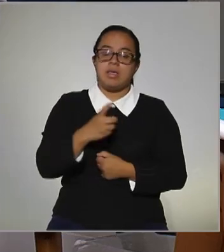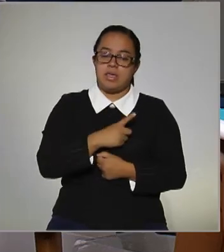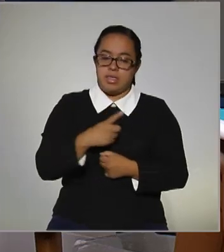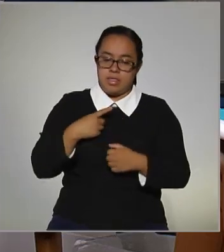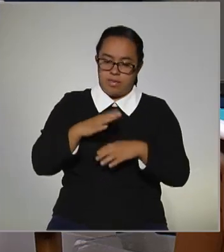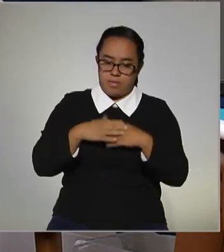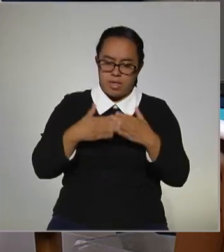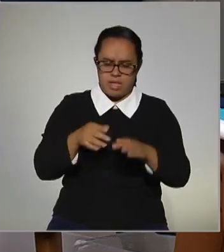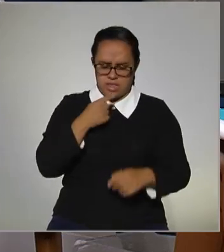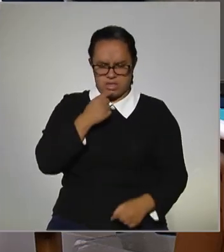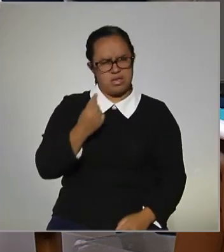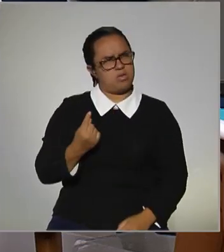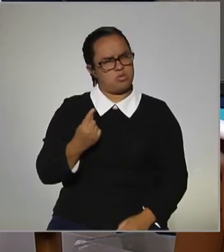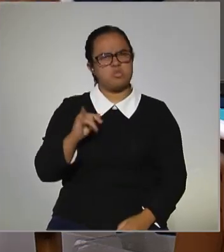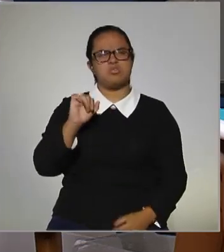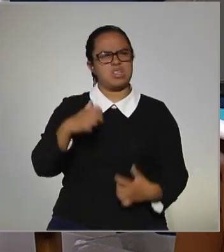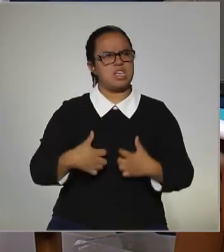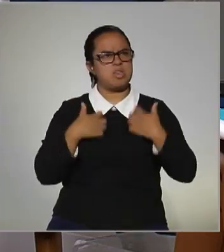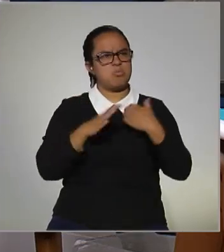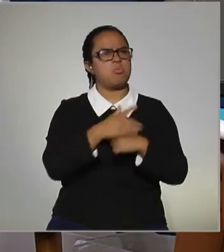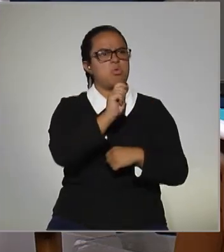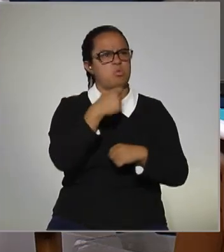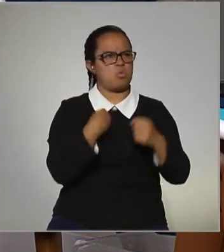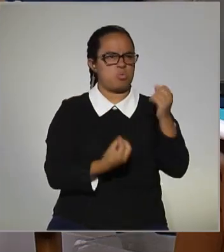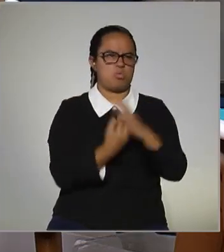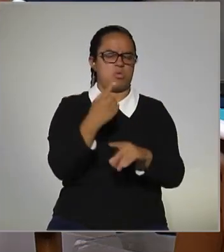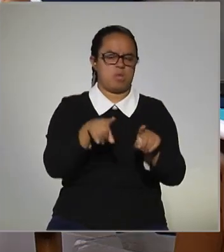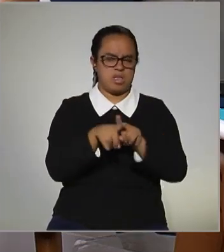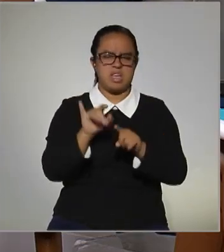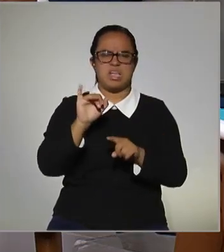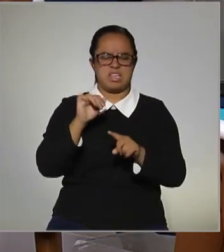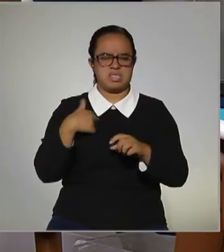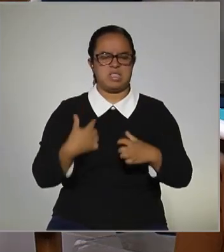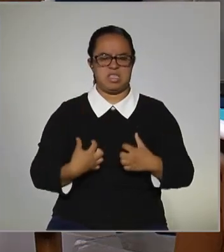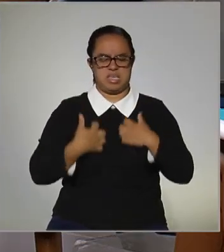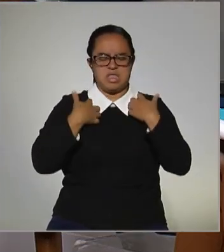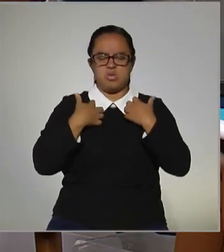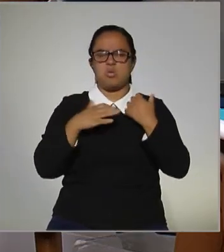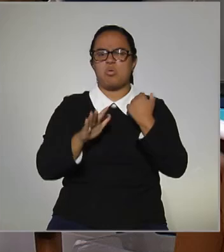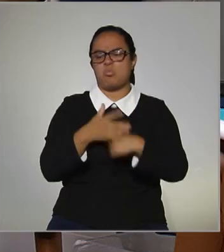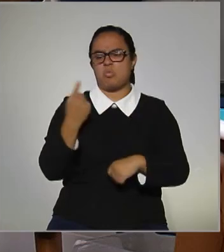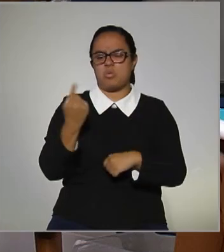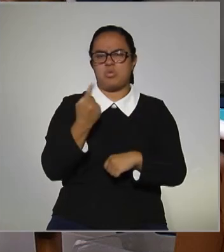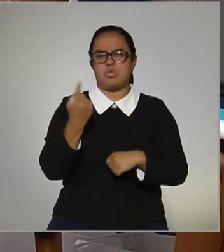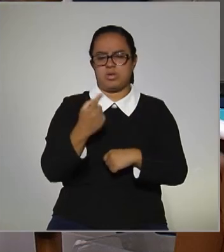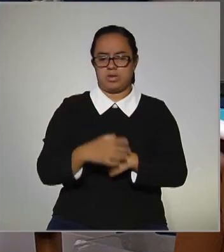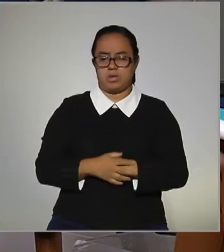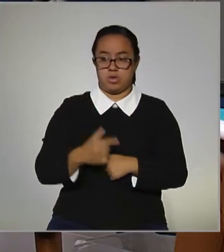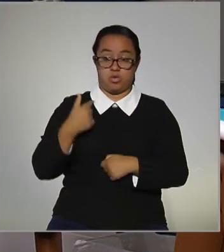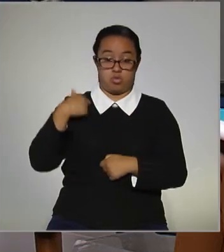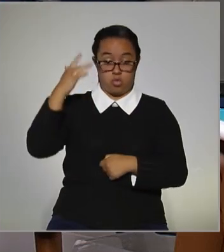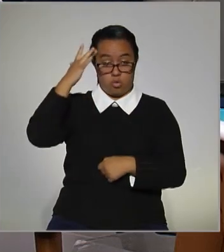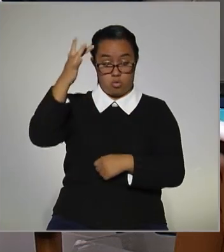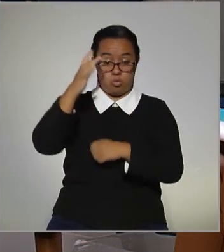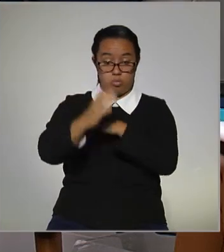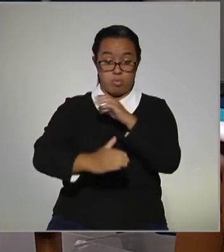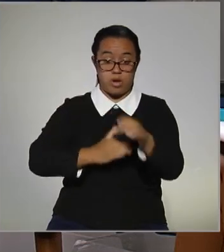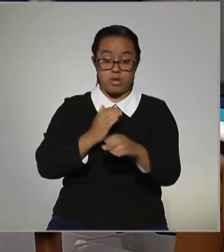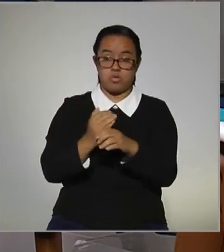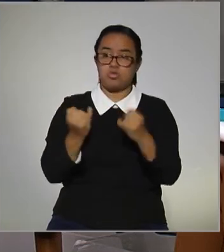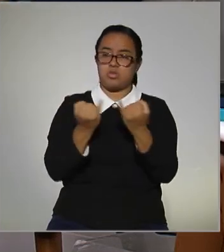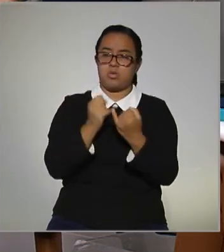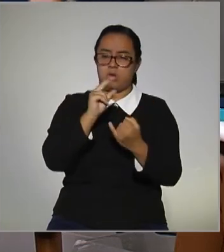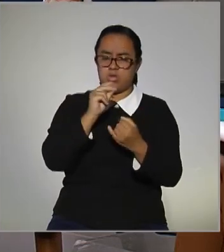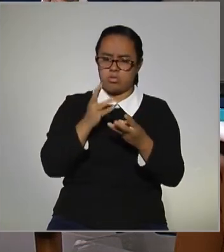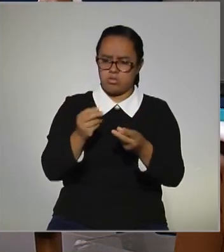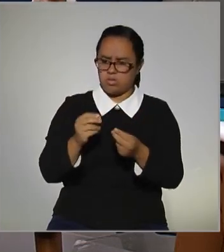apertura que el niño diga, sí, estoy enojado porque venga mi hermano, ¿no? Sí, estoy enojado porque entonces en mi cumpleaños pues ya no va a ser lo mismo. Sí,